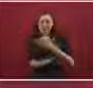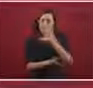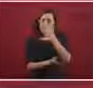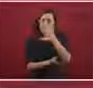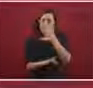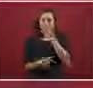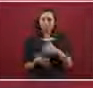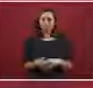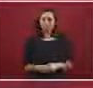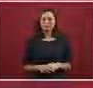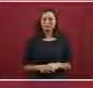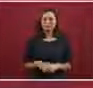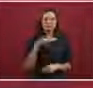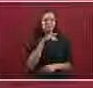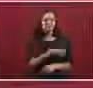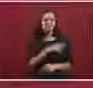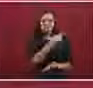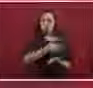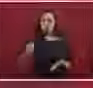por subejercicio.